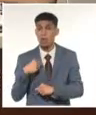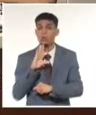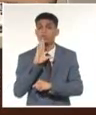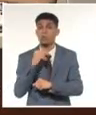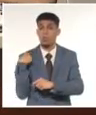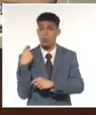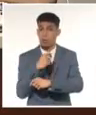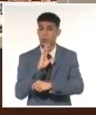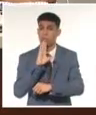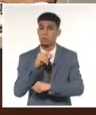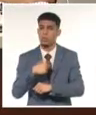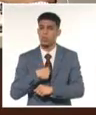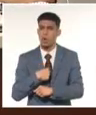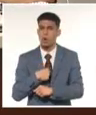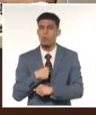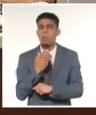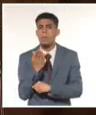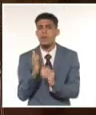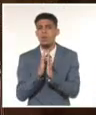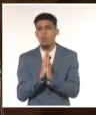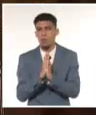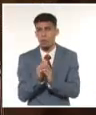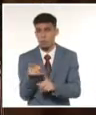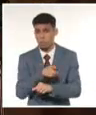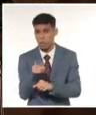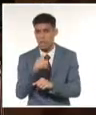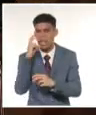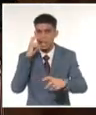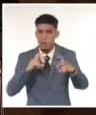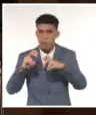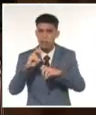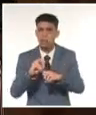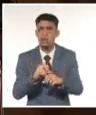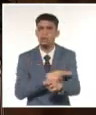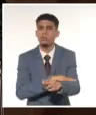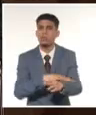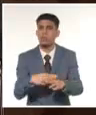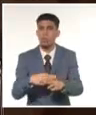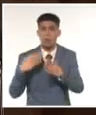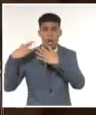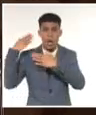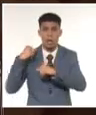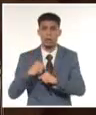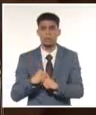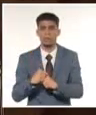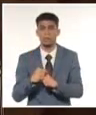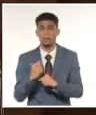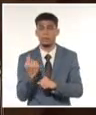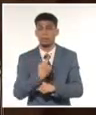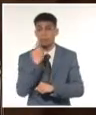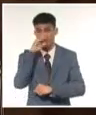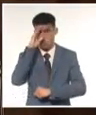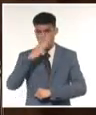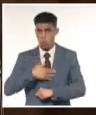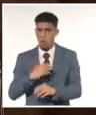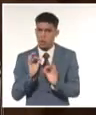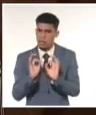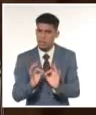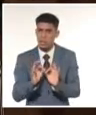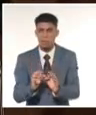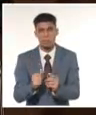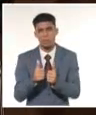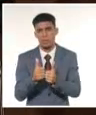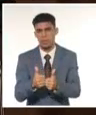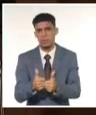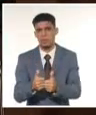mancillan las páginas heroicas que ellos escriben mientras nosotros dormimos o esperamos sentados en nuestras casas que venga la